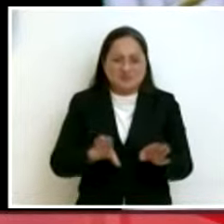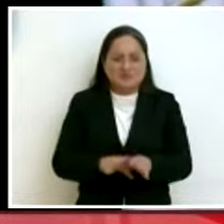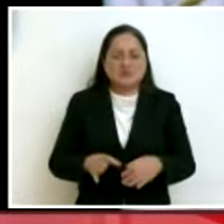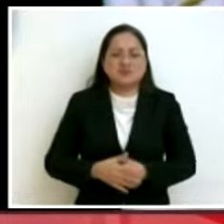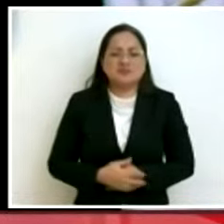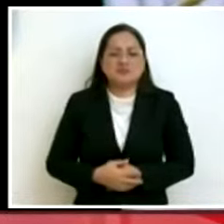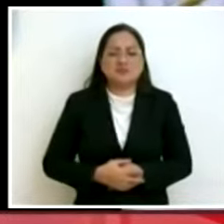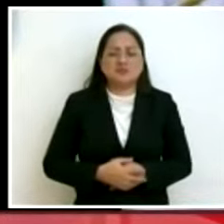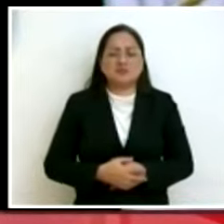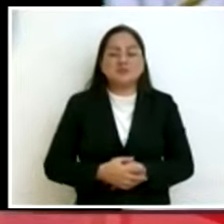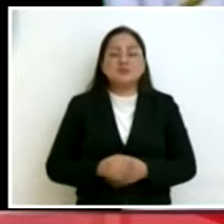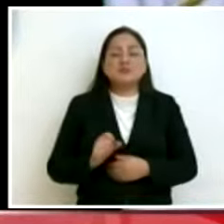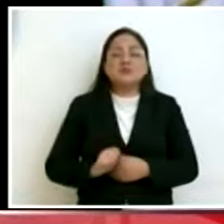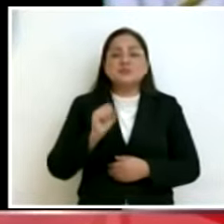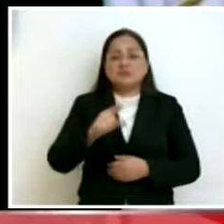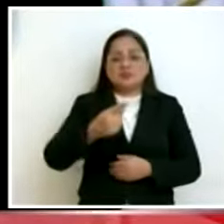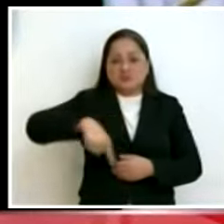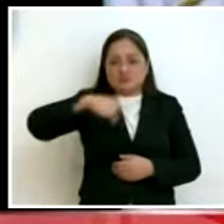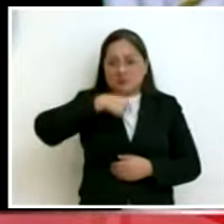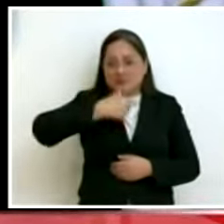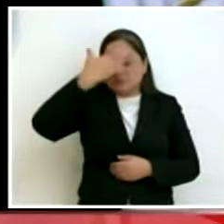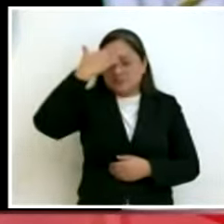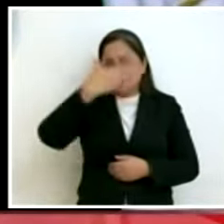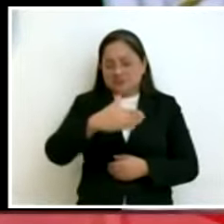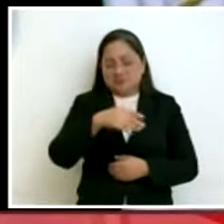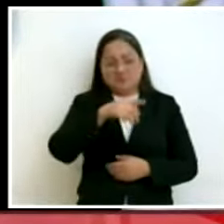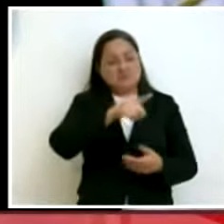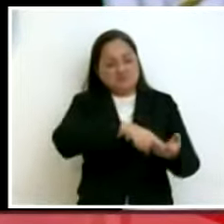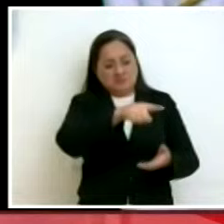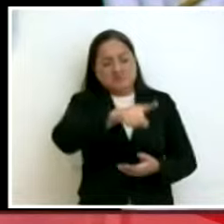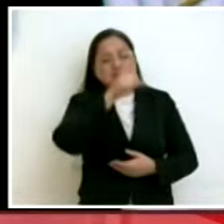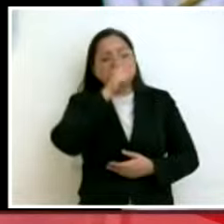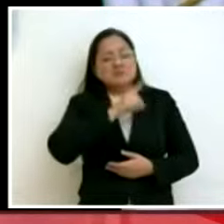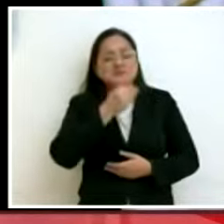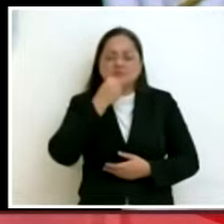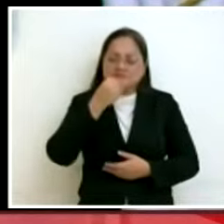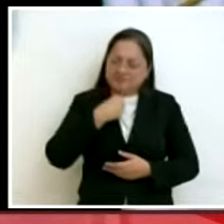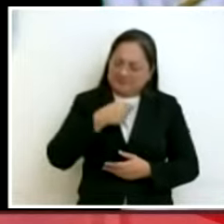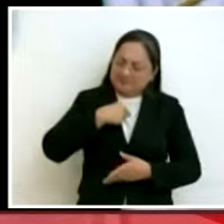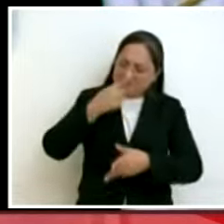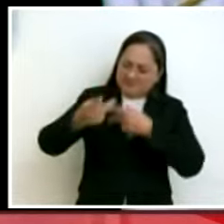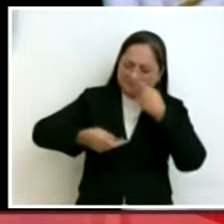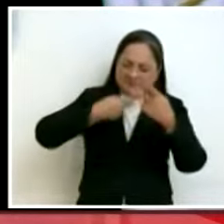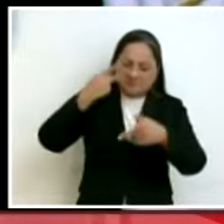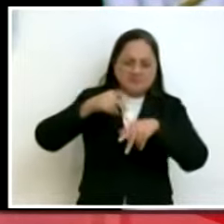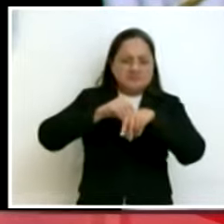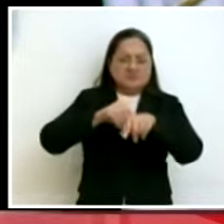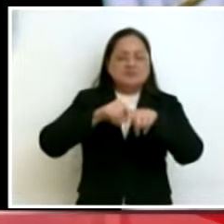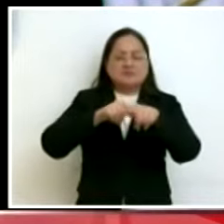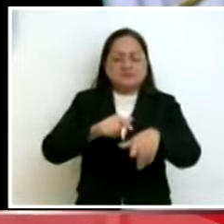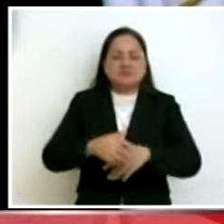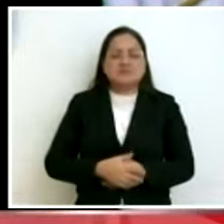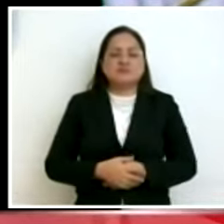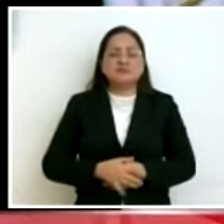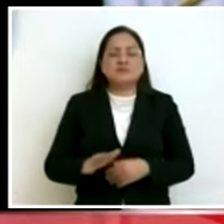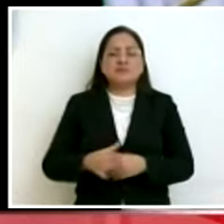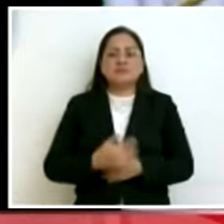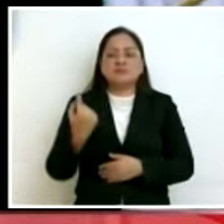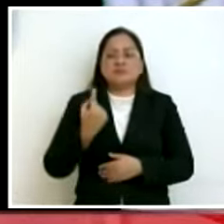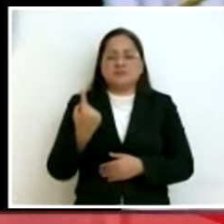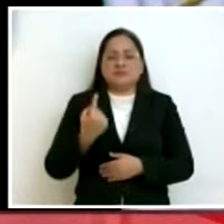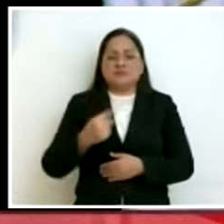despropósito y sabemos que es mentira pero lo decimos saben por qué Porque es más importante